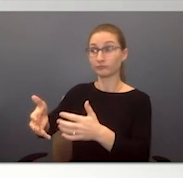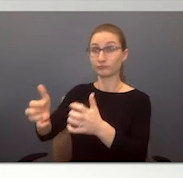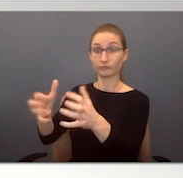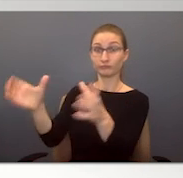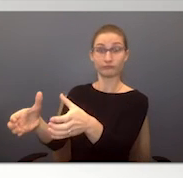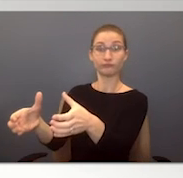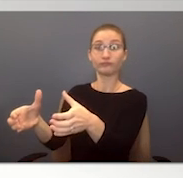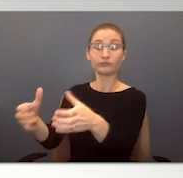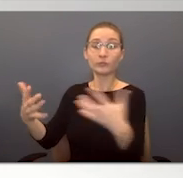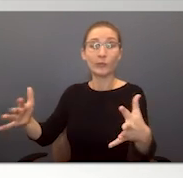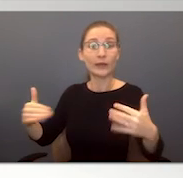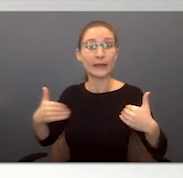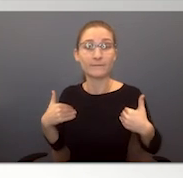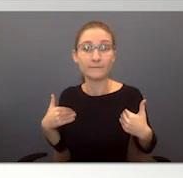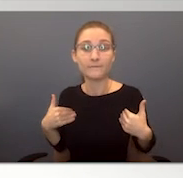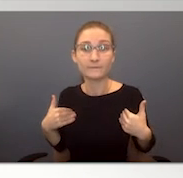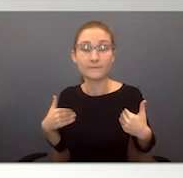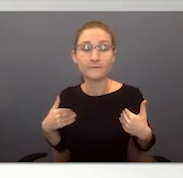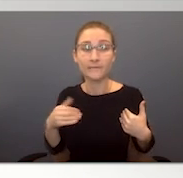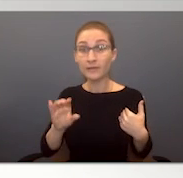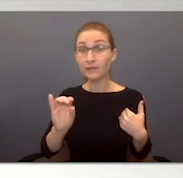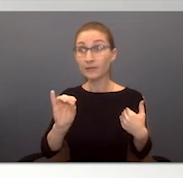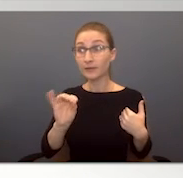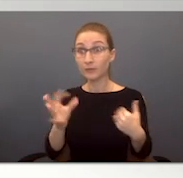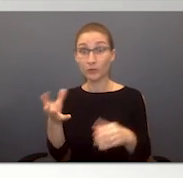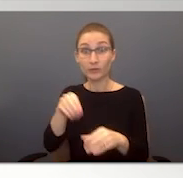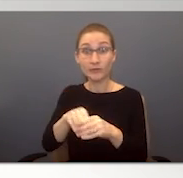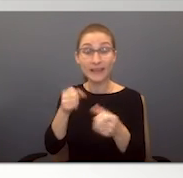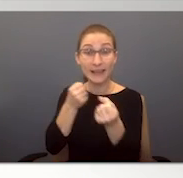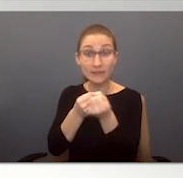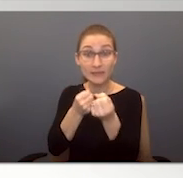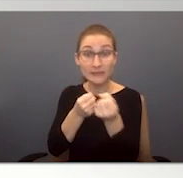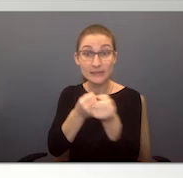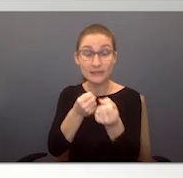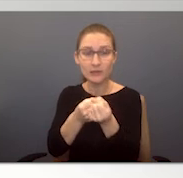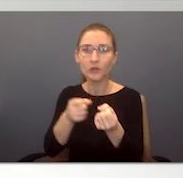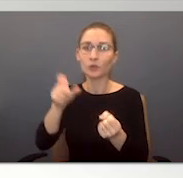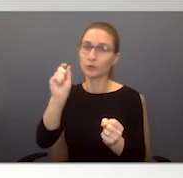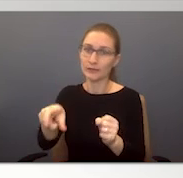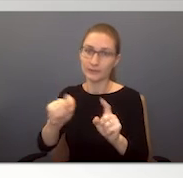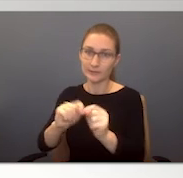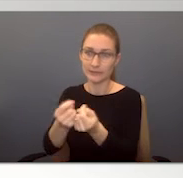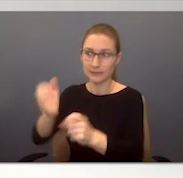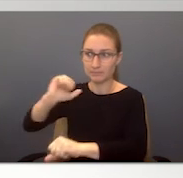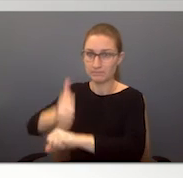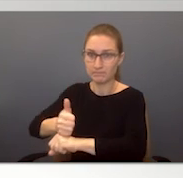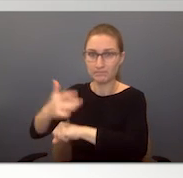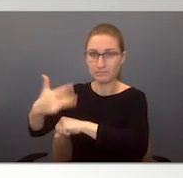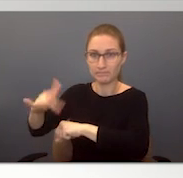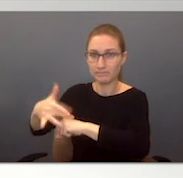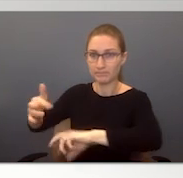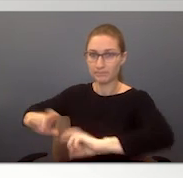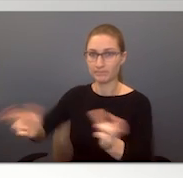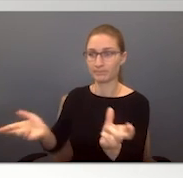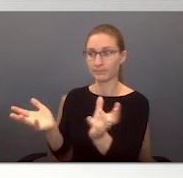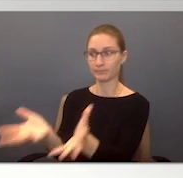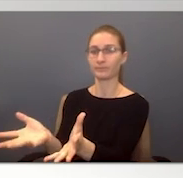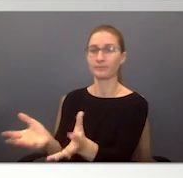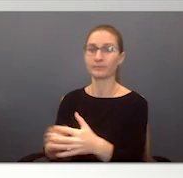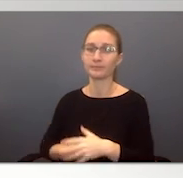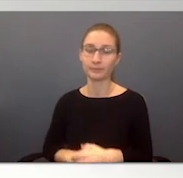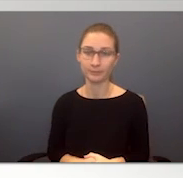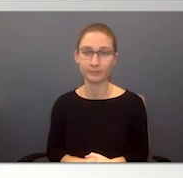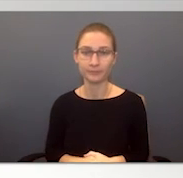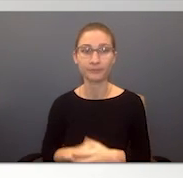assembled, because again, when you're doing advocacy, any sort of advocacy, you really need to have some sort of team assembled beforehand. Go ahead,